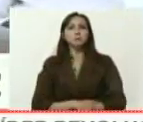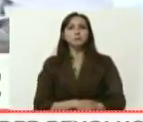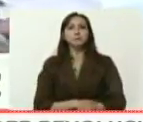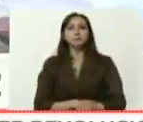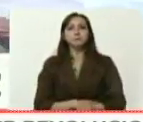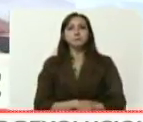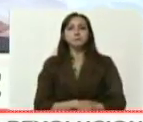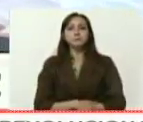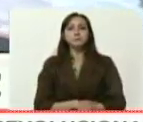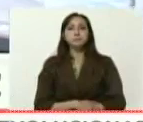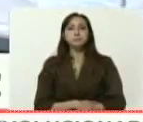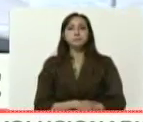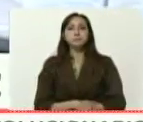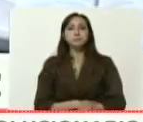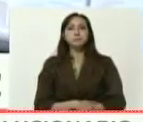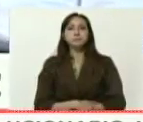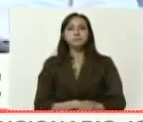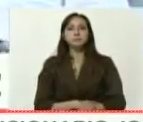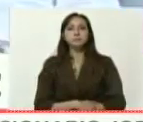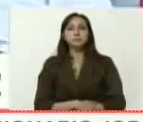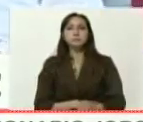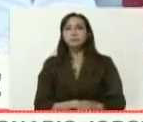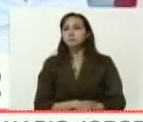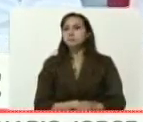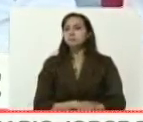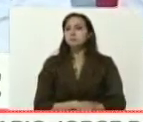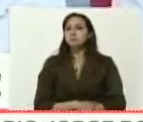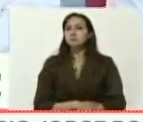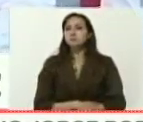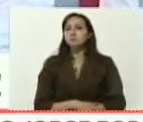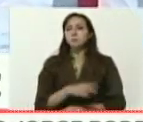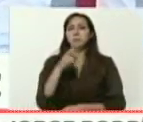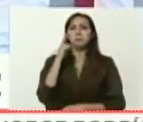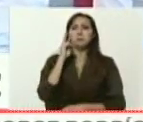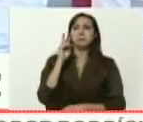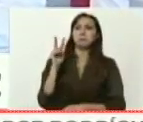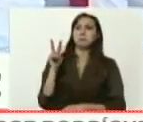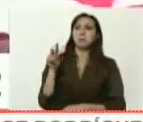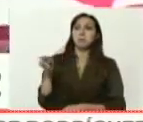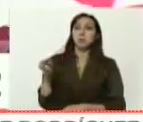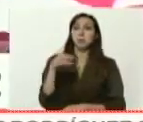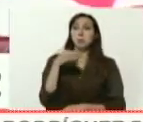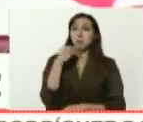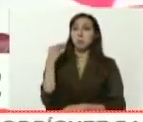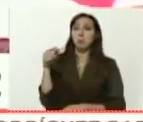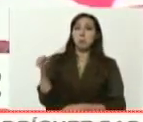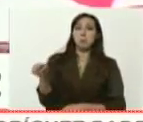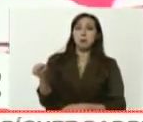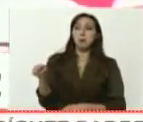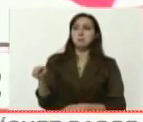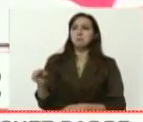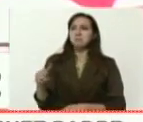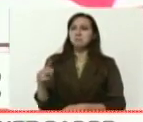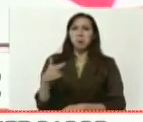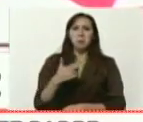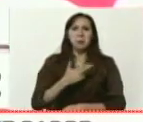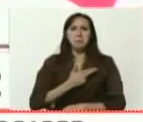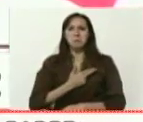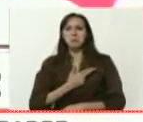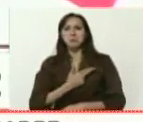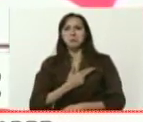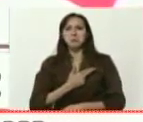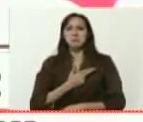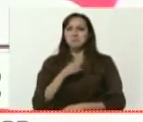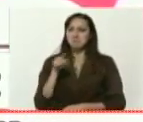Al cabo rato, viro así a la izquierda y está el joven Jorge Rodríguez con una pistolita